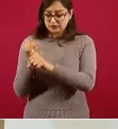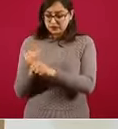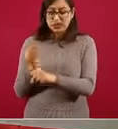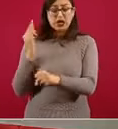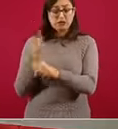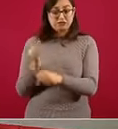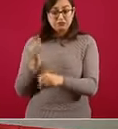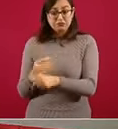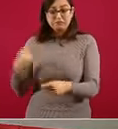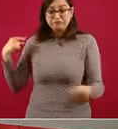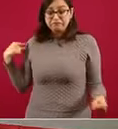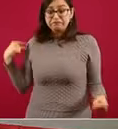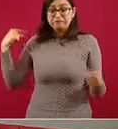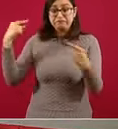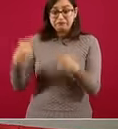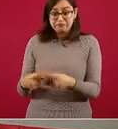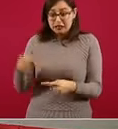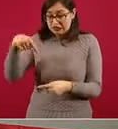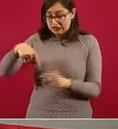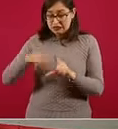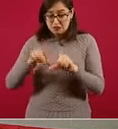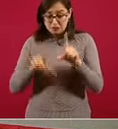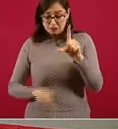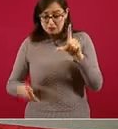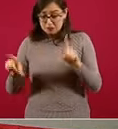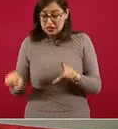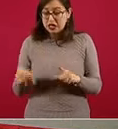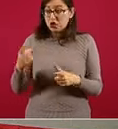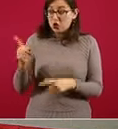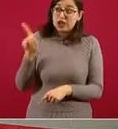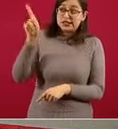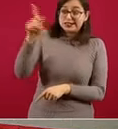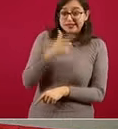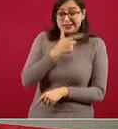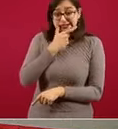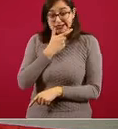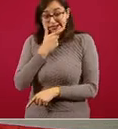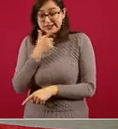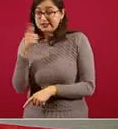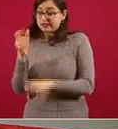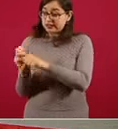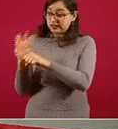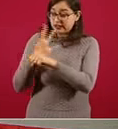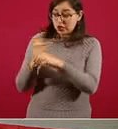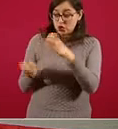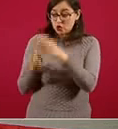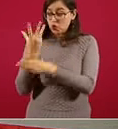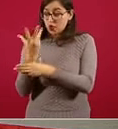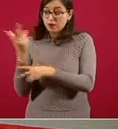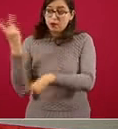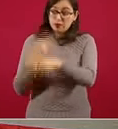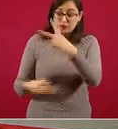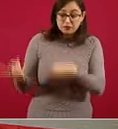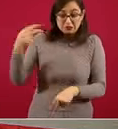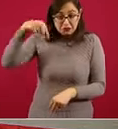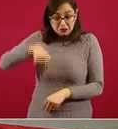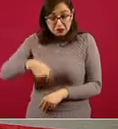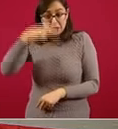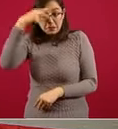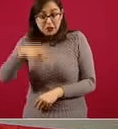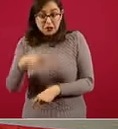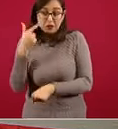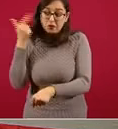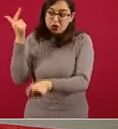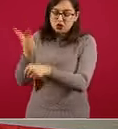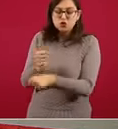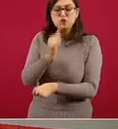se ha identificado la cepa en México, a pesar de estas secuenciaciones, pero tal vez para datos más específicos con